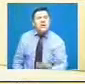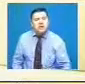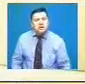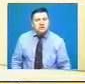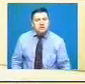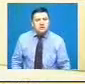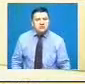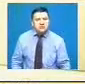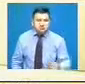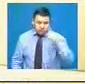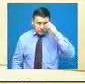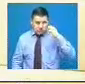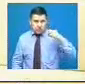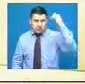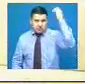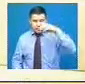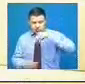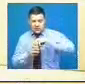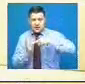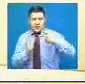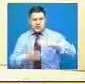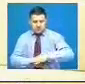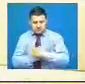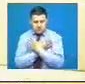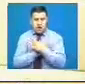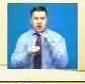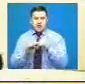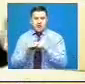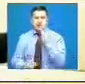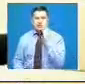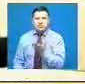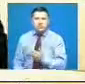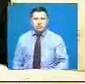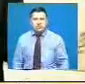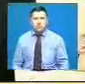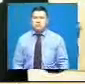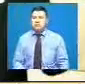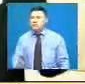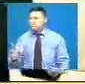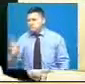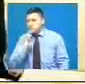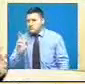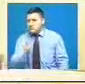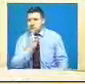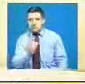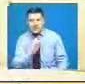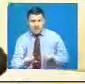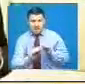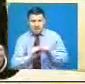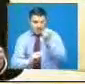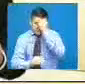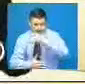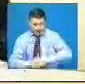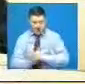que son los profesionales del equipo técnico del Banco de la República. Y la respuesta que he tenido del equipo técnico del Banco de la República es